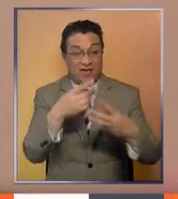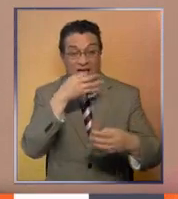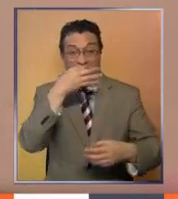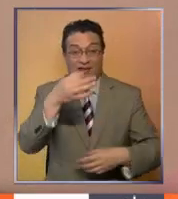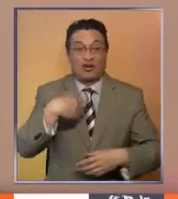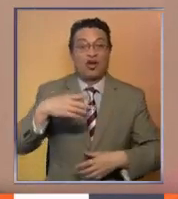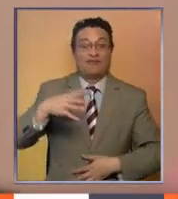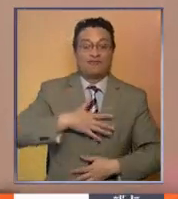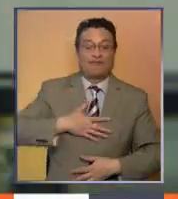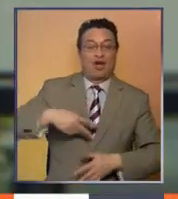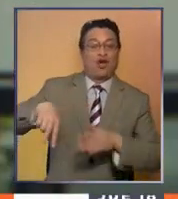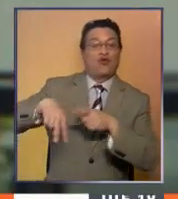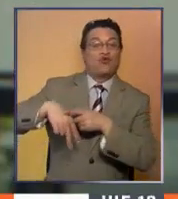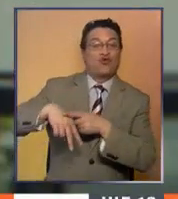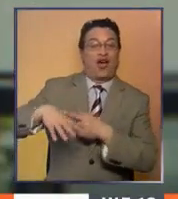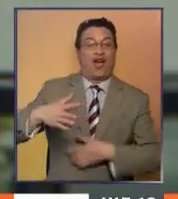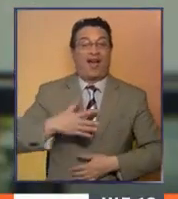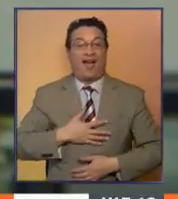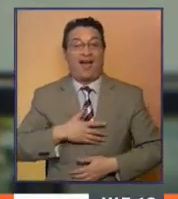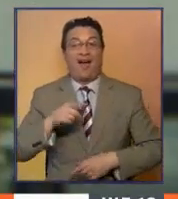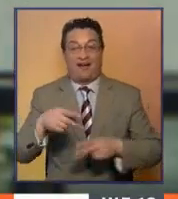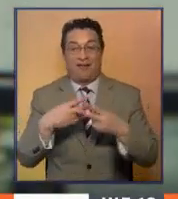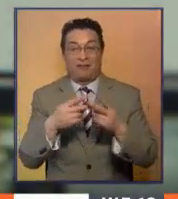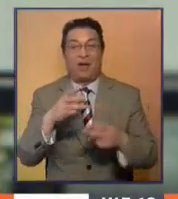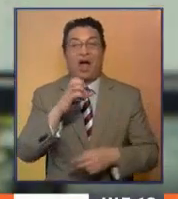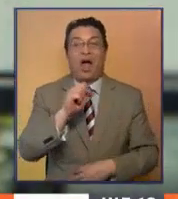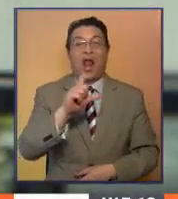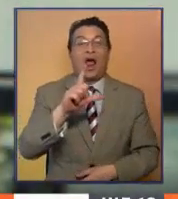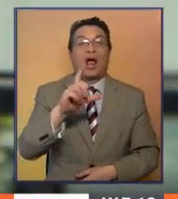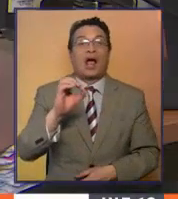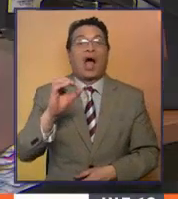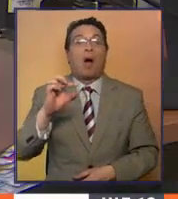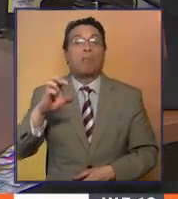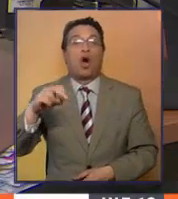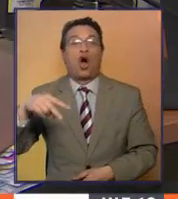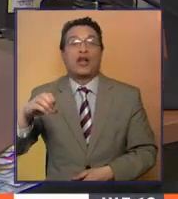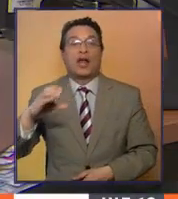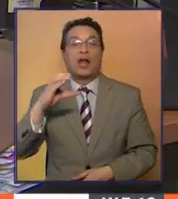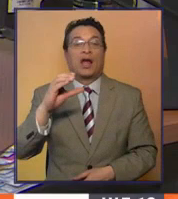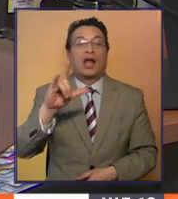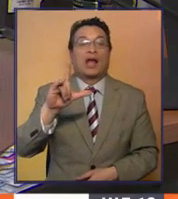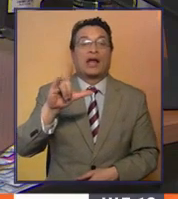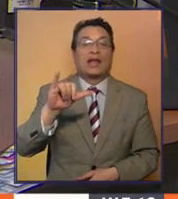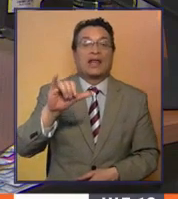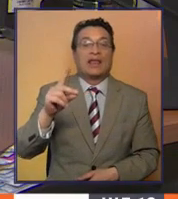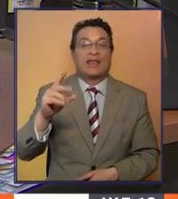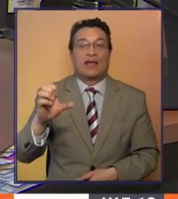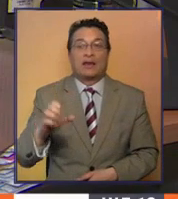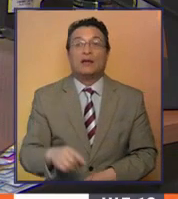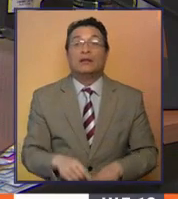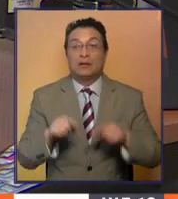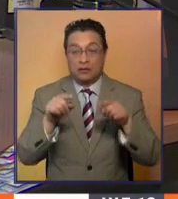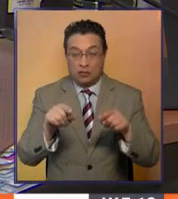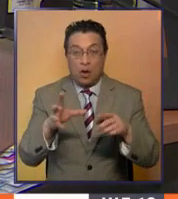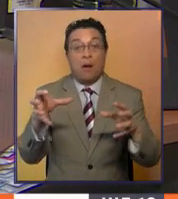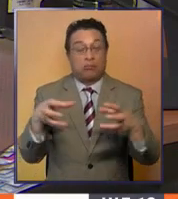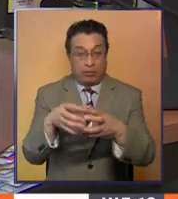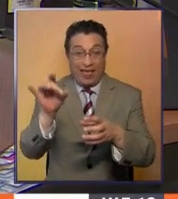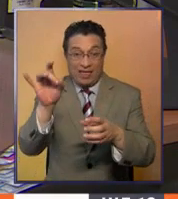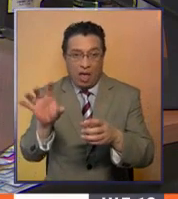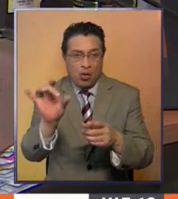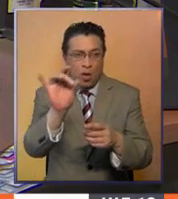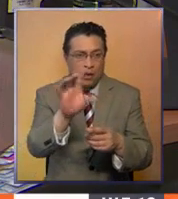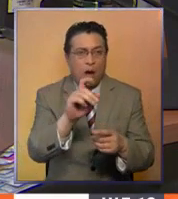niños les gusta aún más eso de al capone que hay pero labor investigativa se desarrolló poder individualizar lo